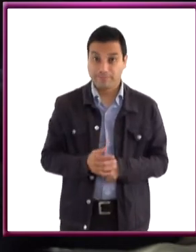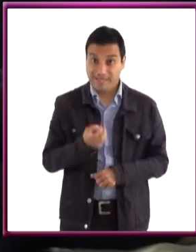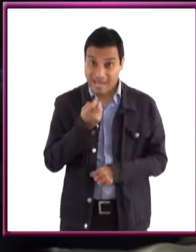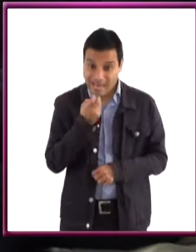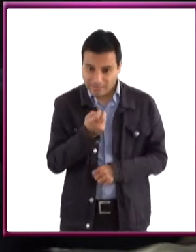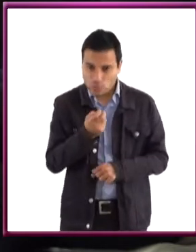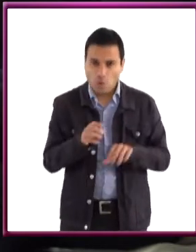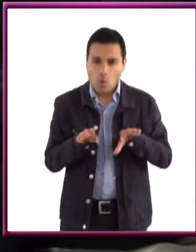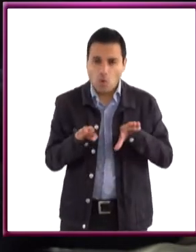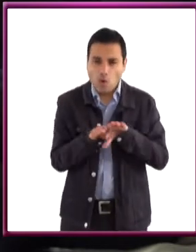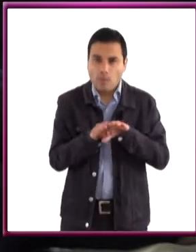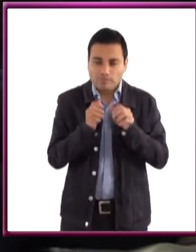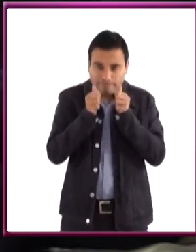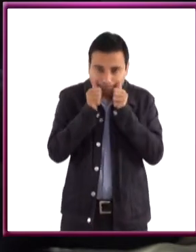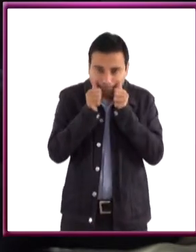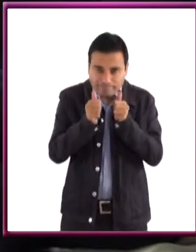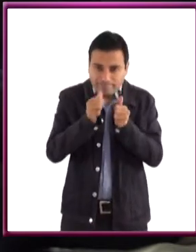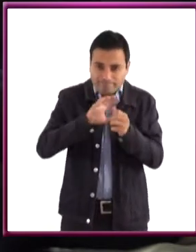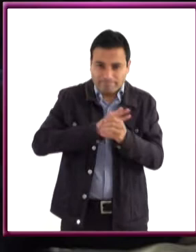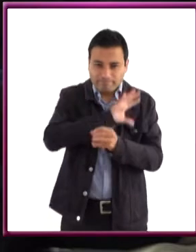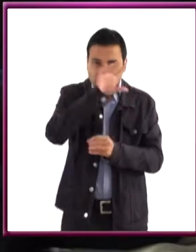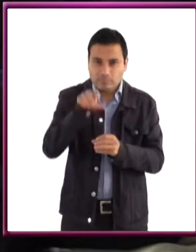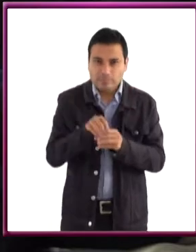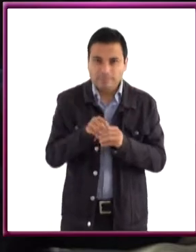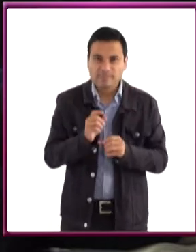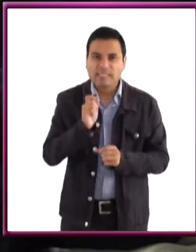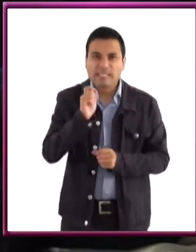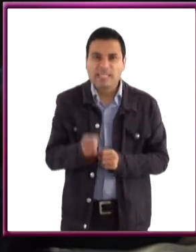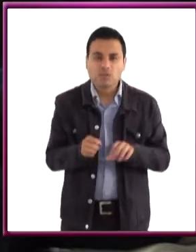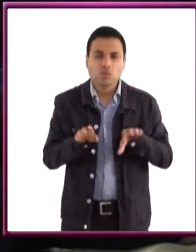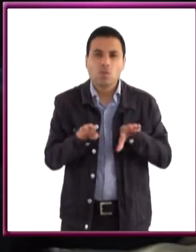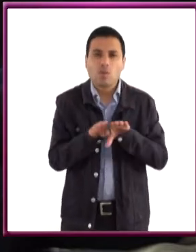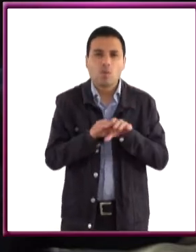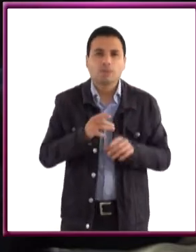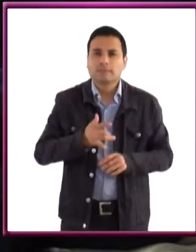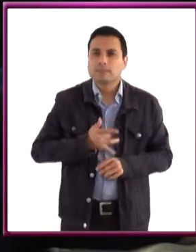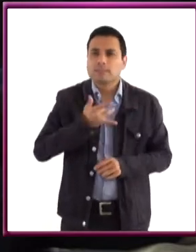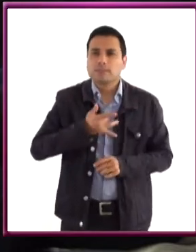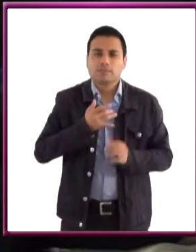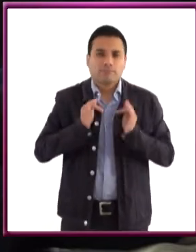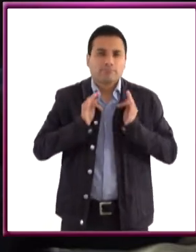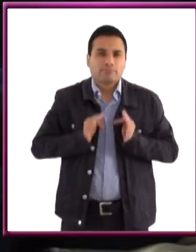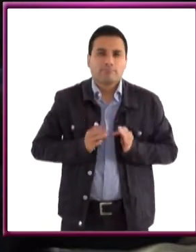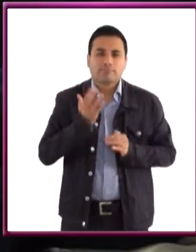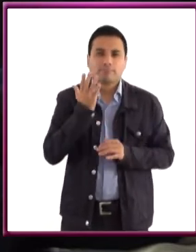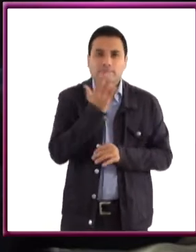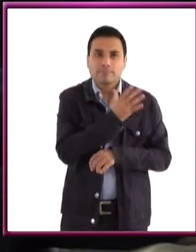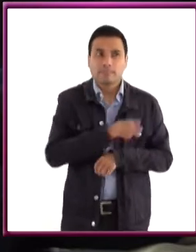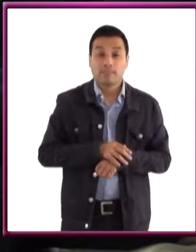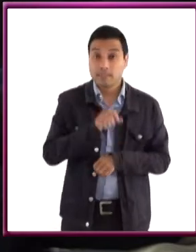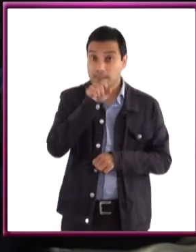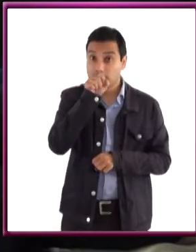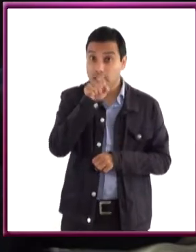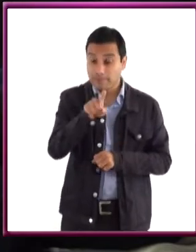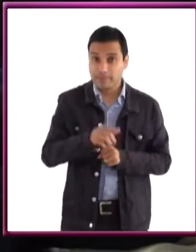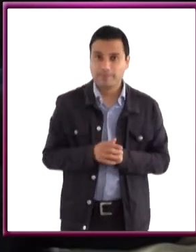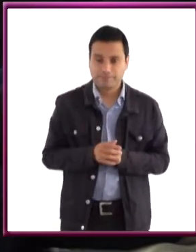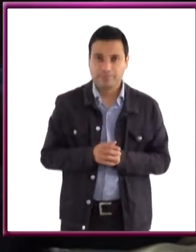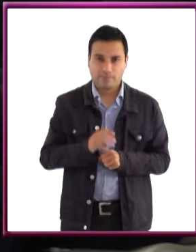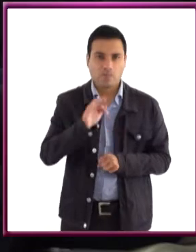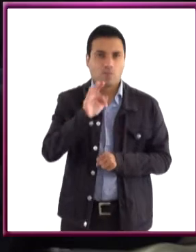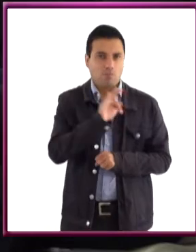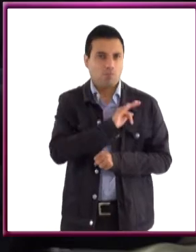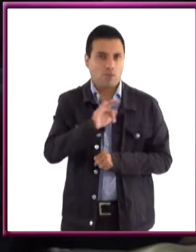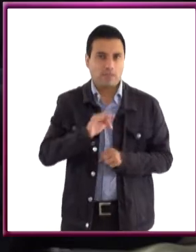este estado de atención plena no solo genera estados placenteros, sino que también cambia